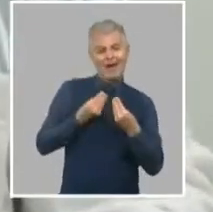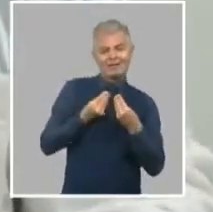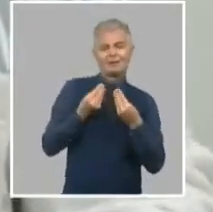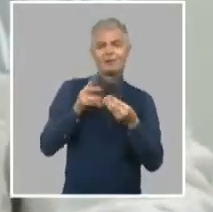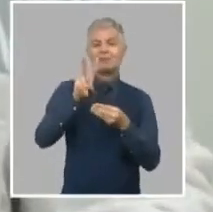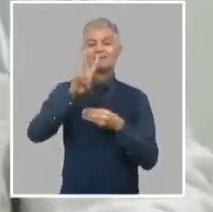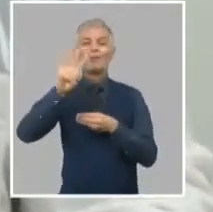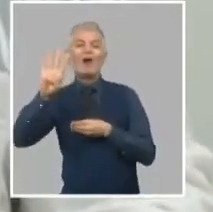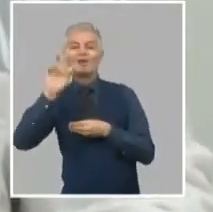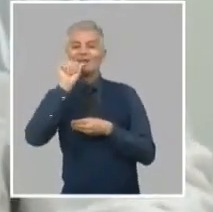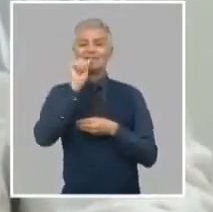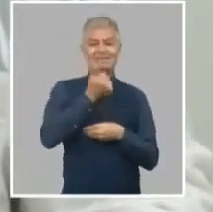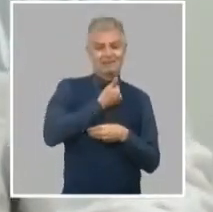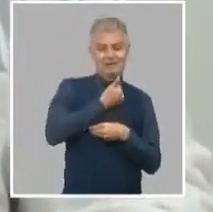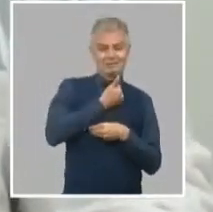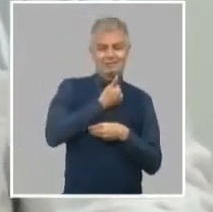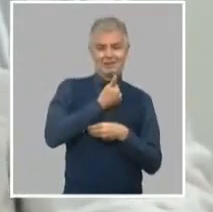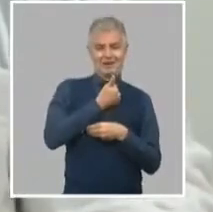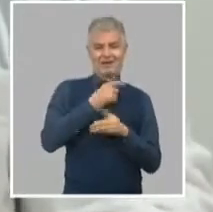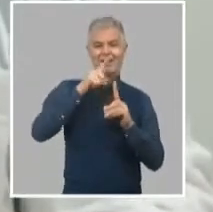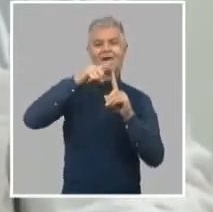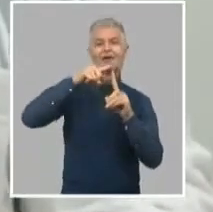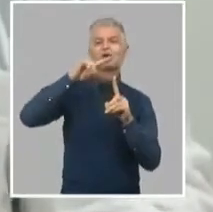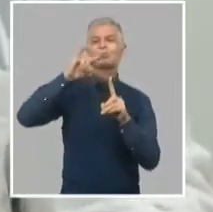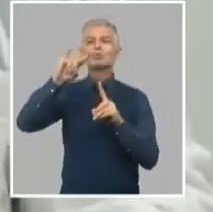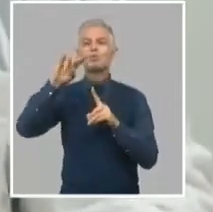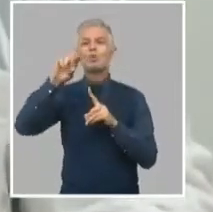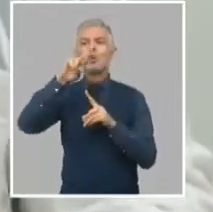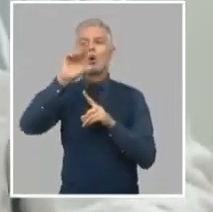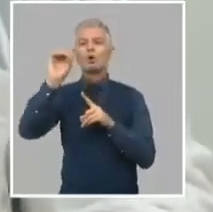de diciembre, que todos los cooperantes tuvimos